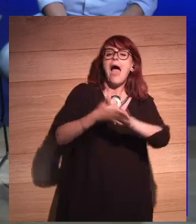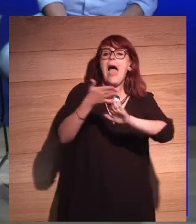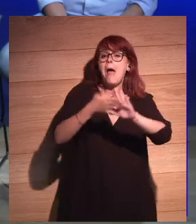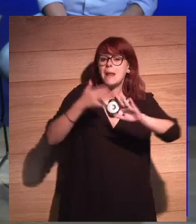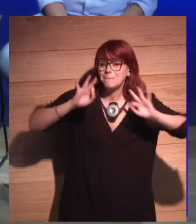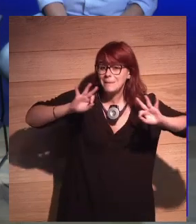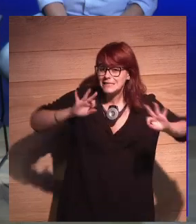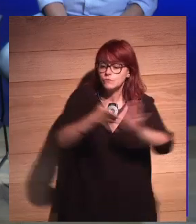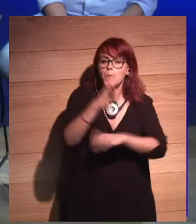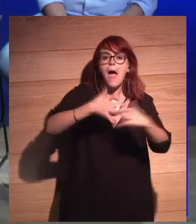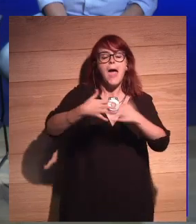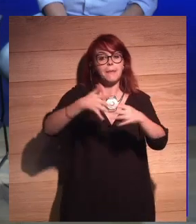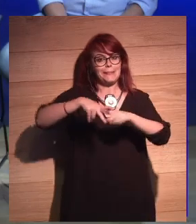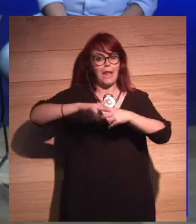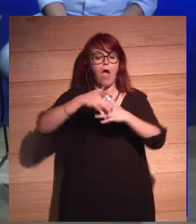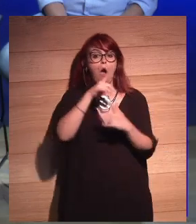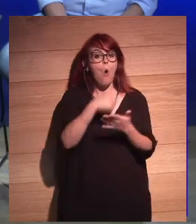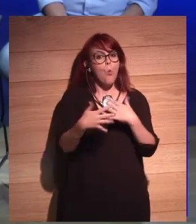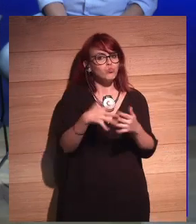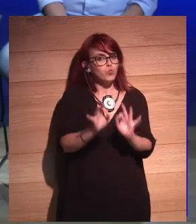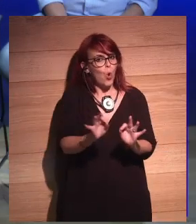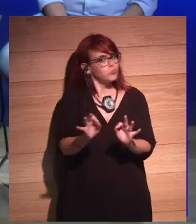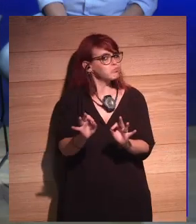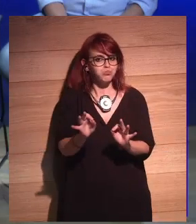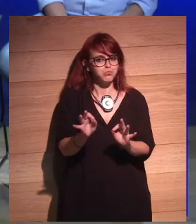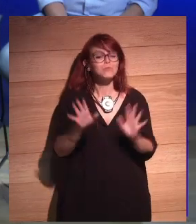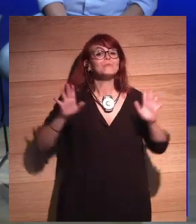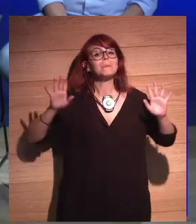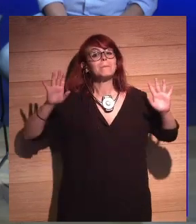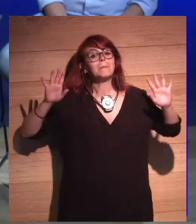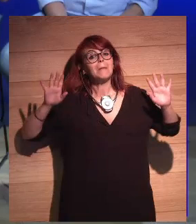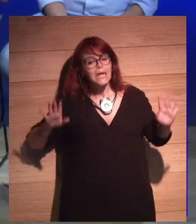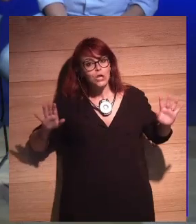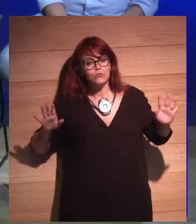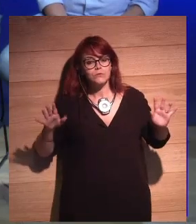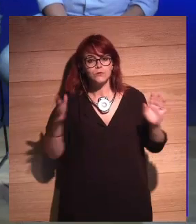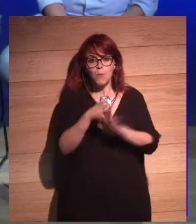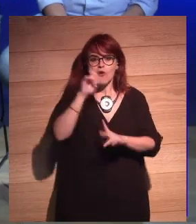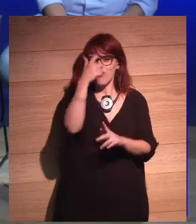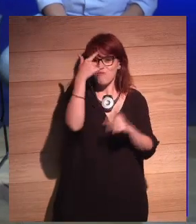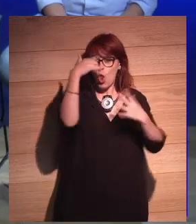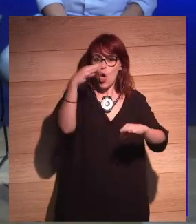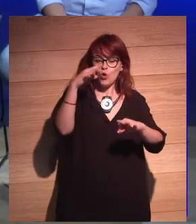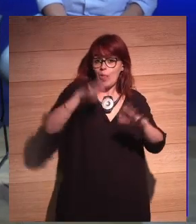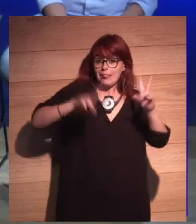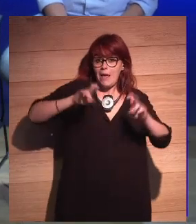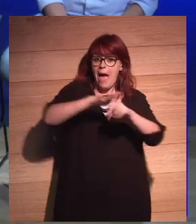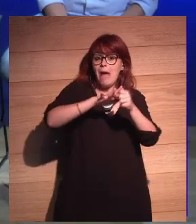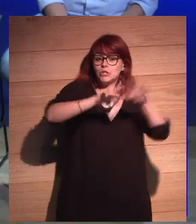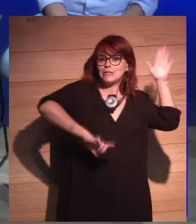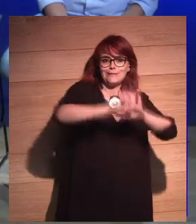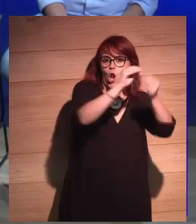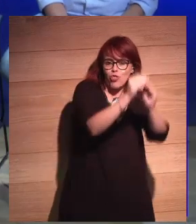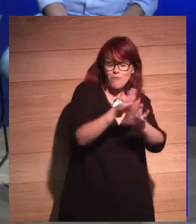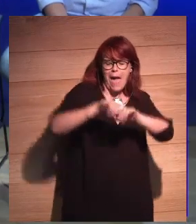de herramientas de autor, pero hay herramientas de autor que han surgido fuera de cualquier concepto lógico de desarrollo. O